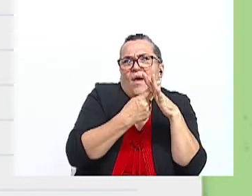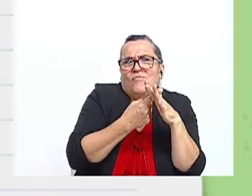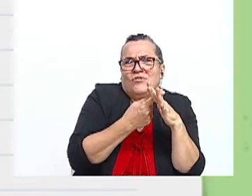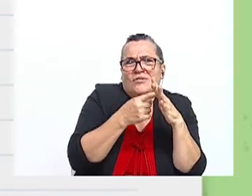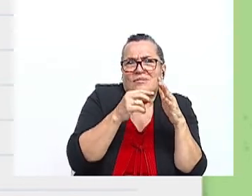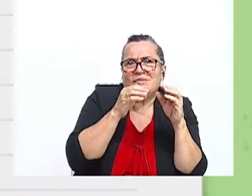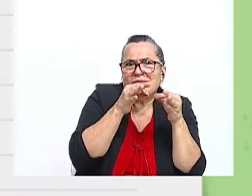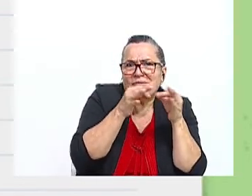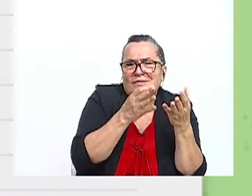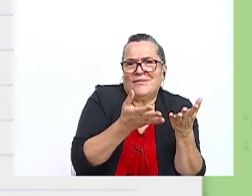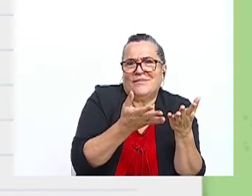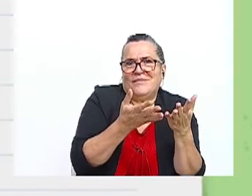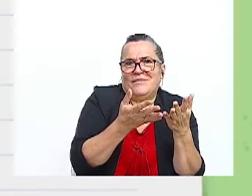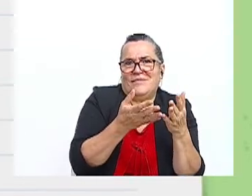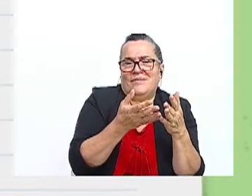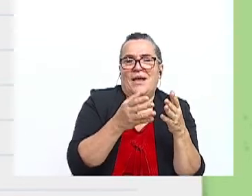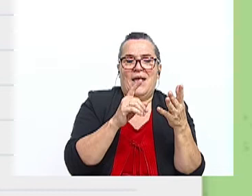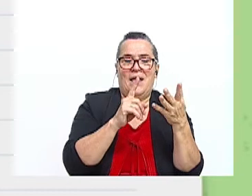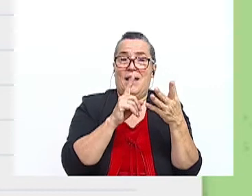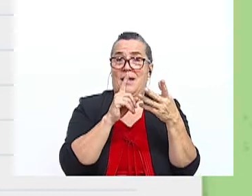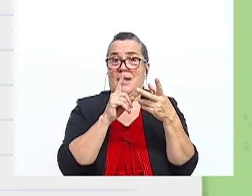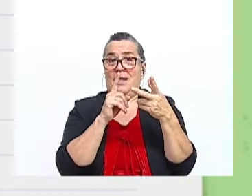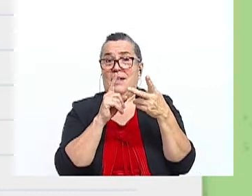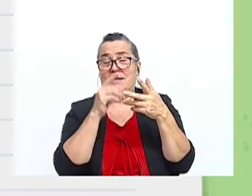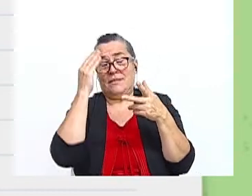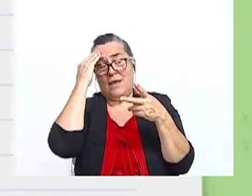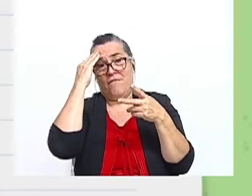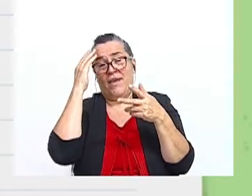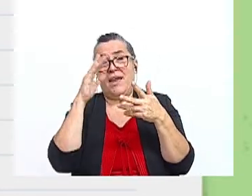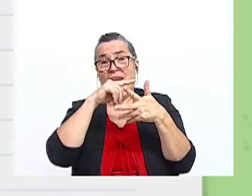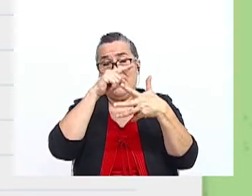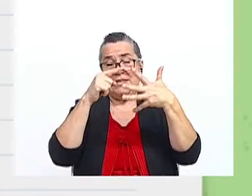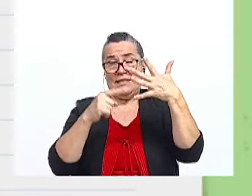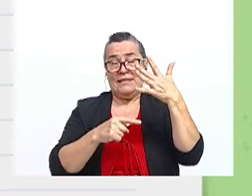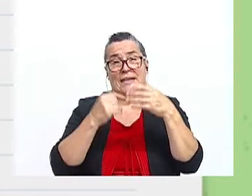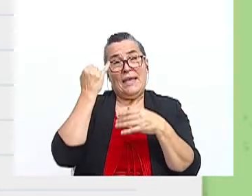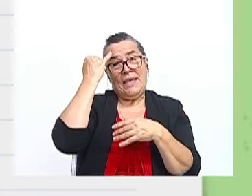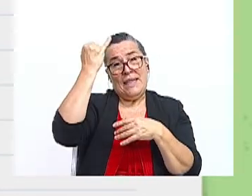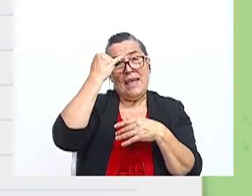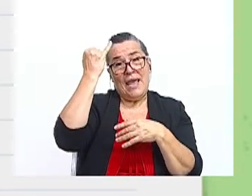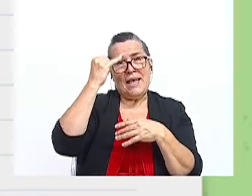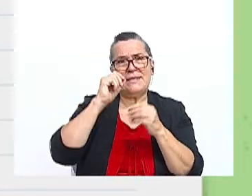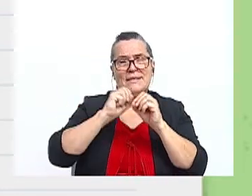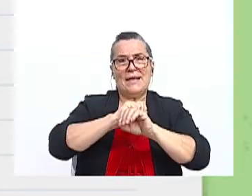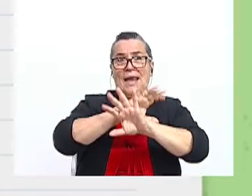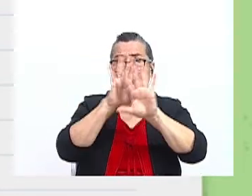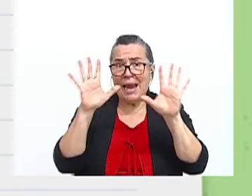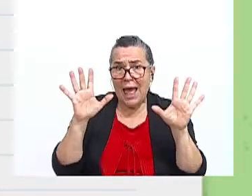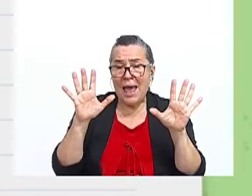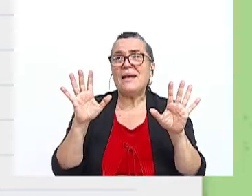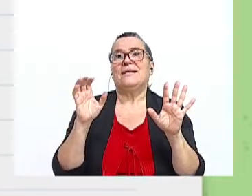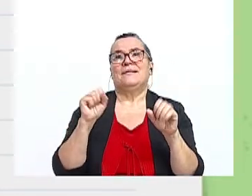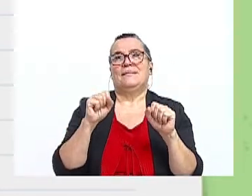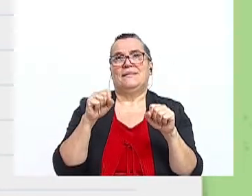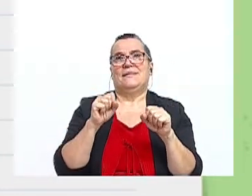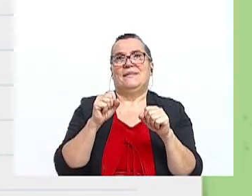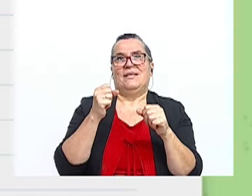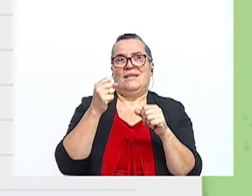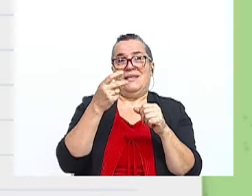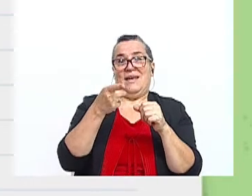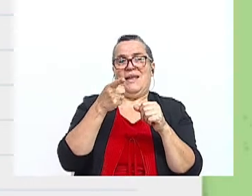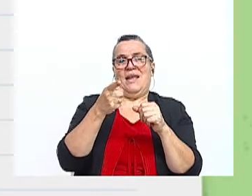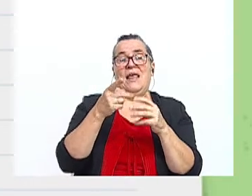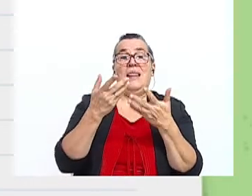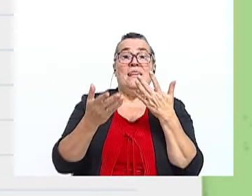abordado. Luego, saber que todas las ideas estén claras, ¿sí? Porque tal vez